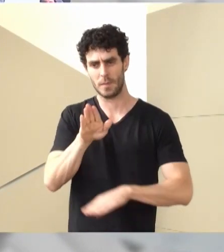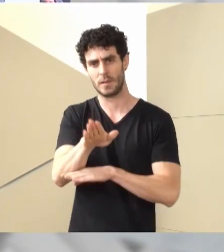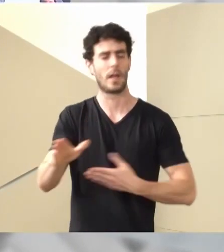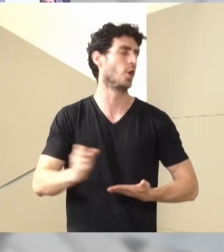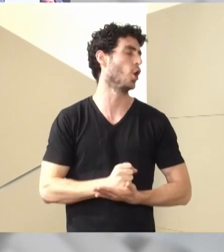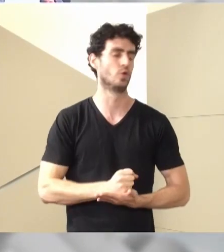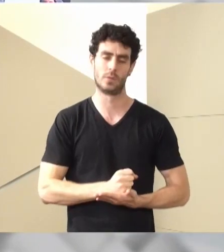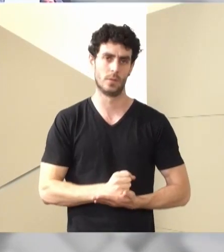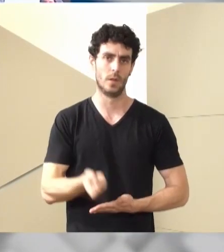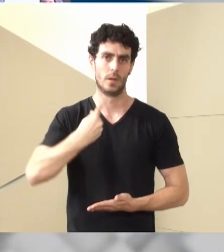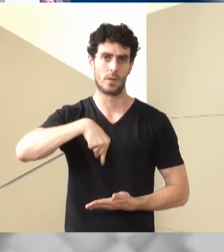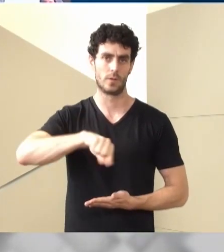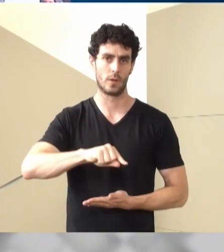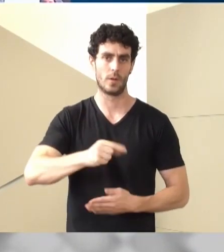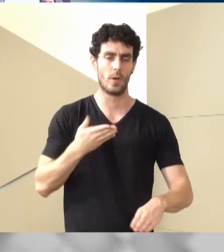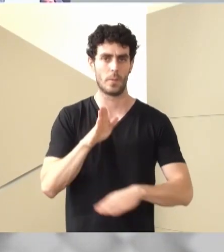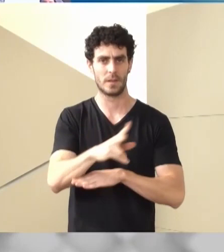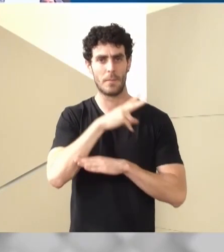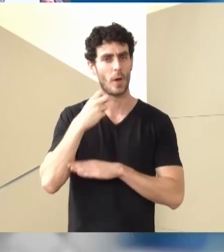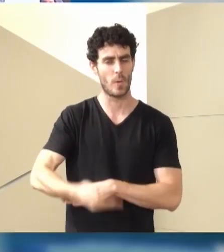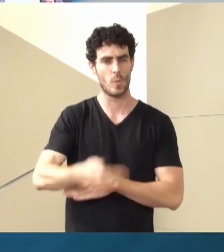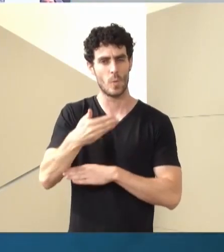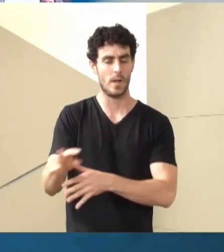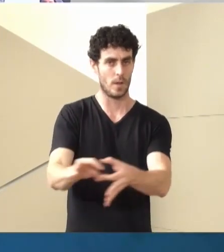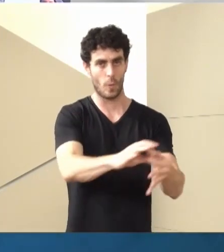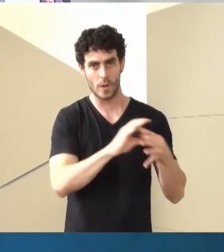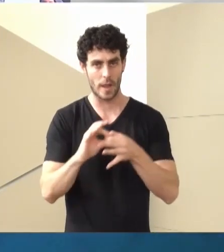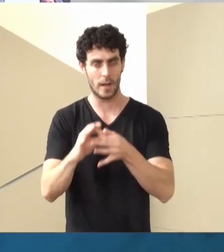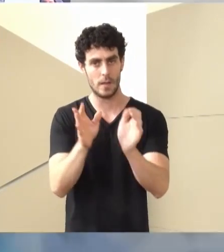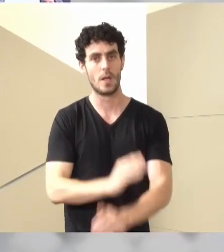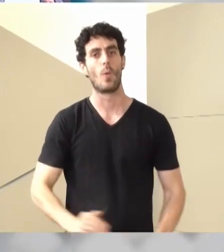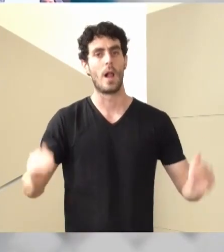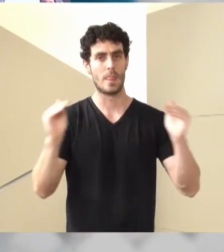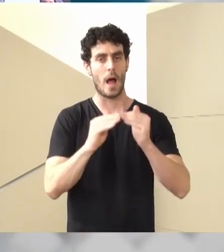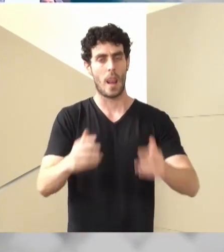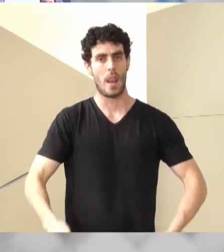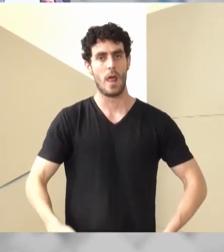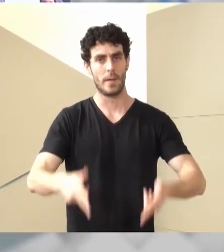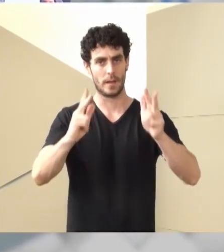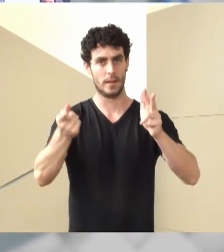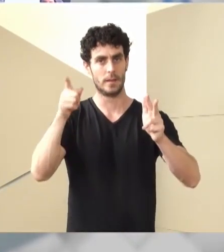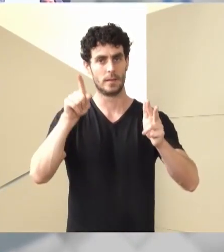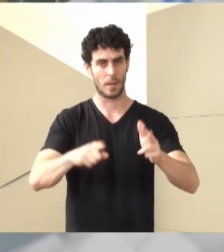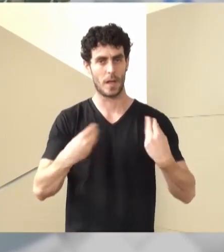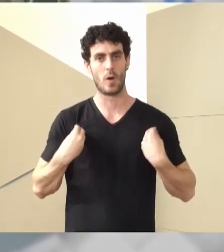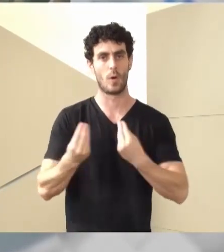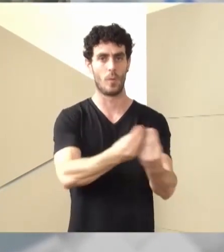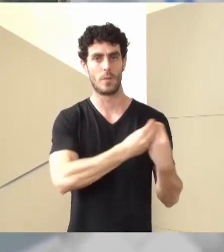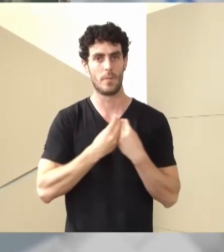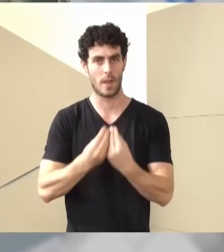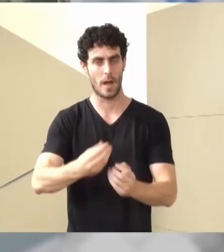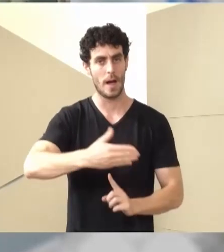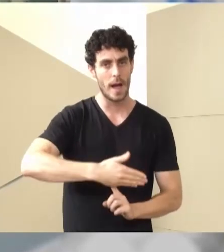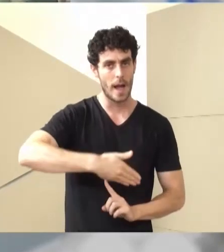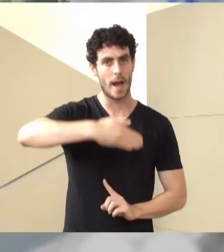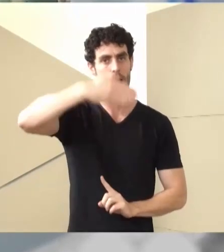representa en los más elevados valores, ¿no? El de la unidad, el de la igualdad, el de la libertad y el de la convivencia. El izado